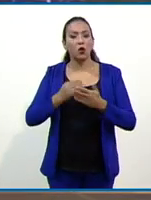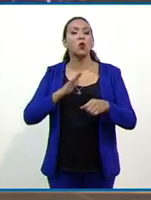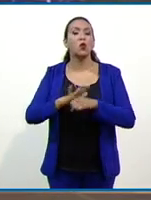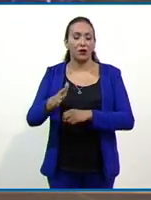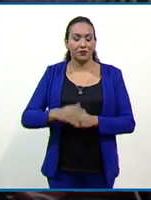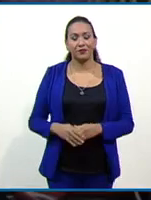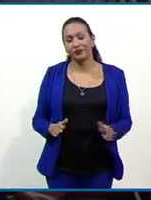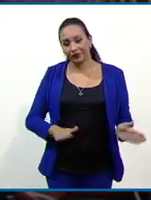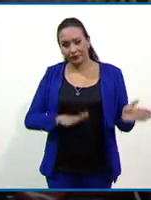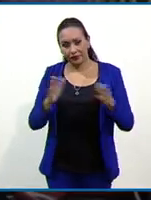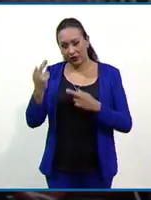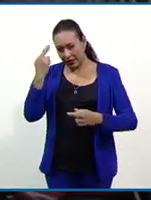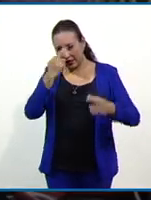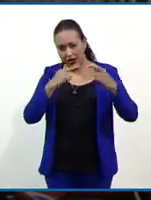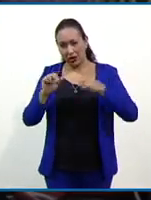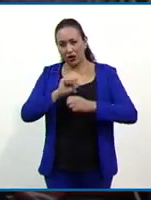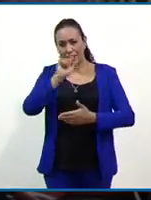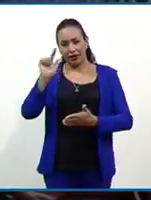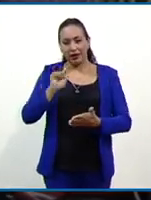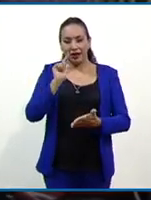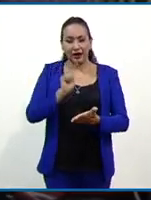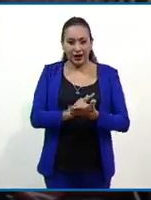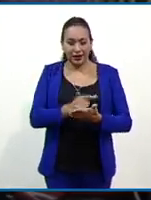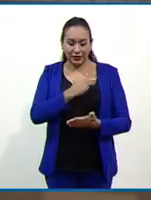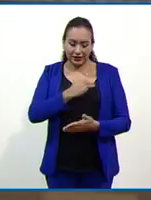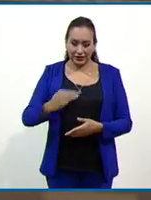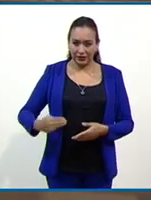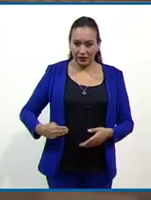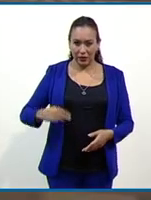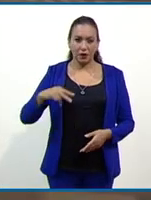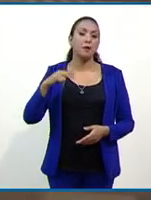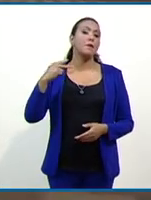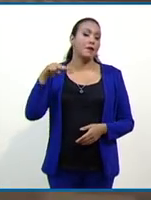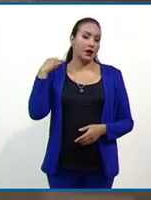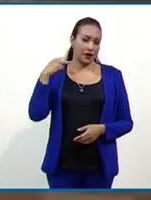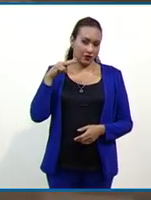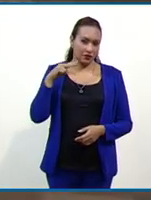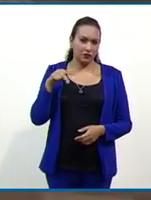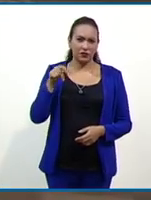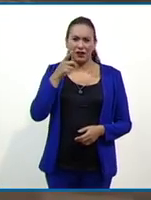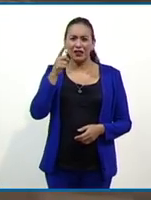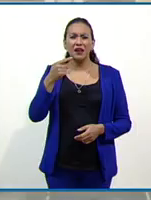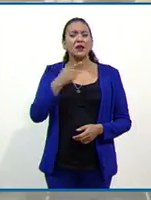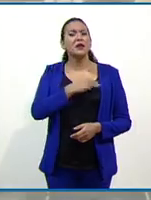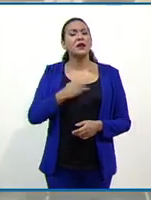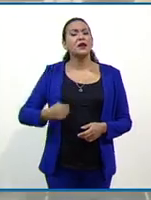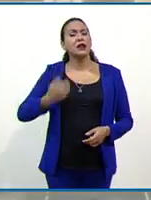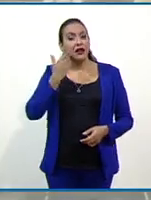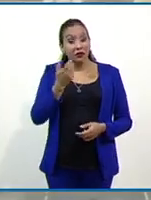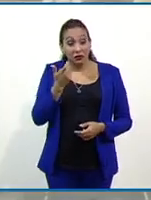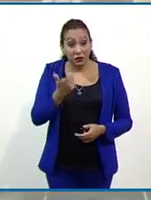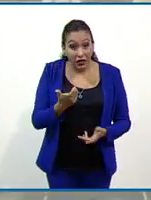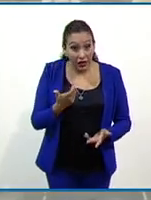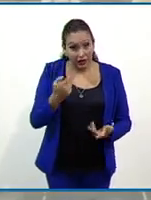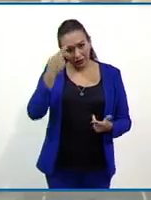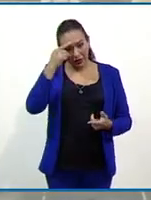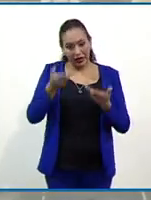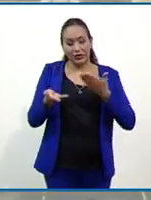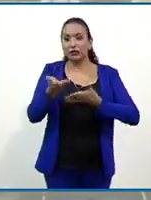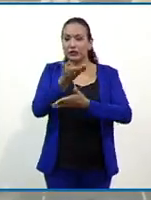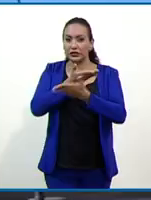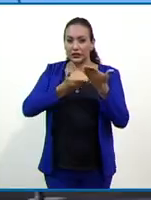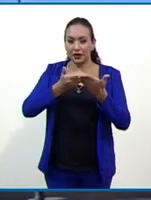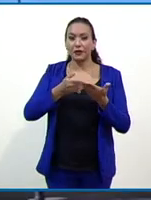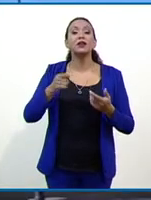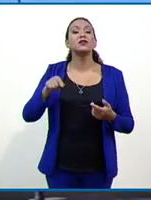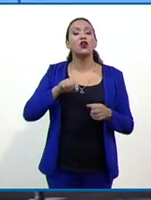Pleno invalidó disposiciones de leyes de ingresos de municipios de Veracruz que disponían el cobro de derechos por el servicio que presta el